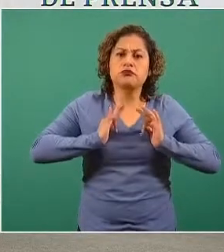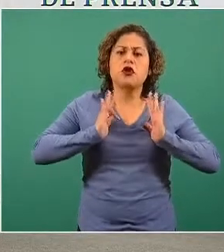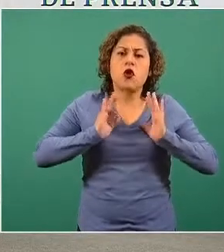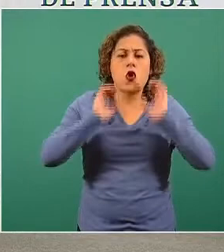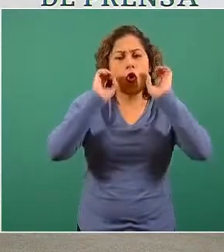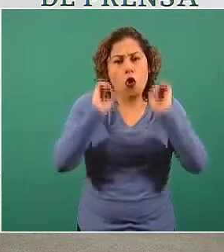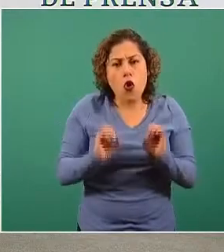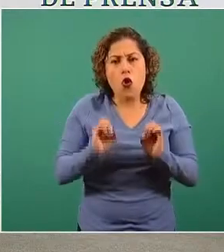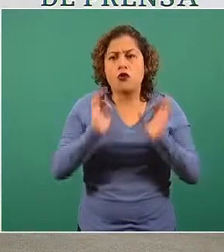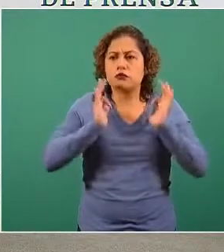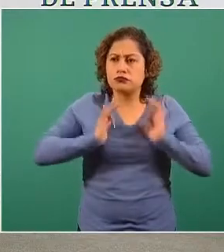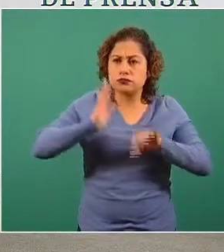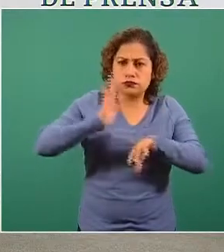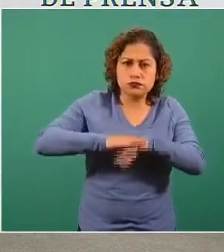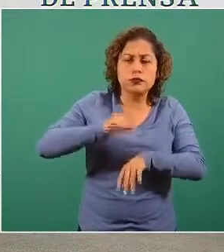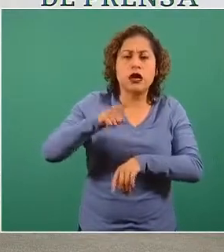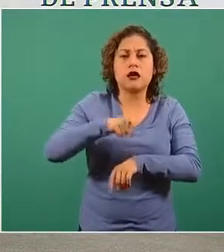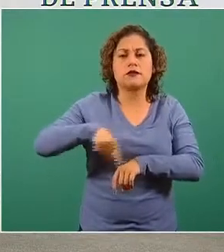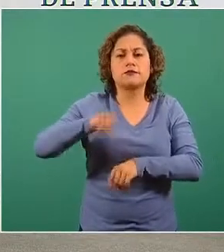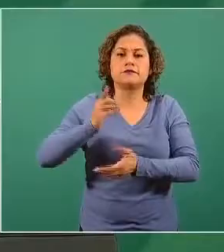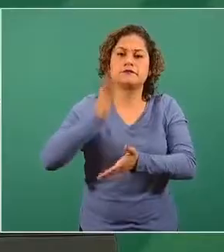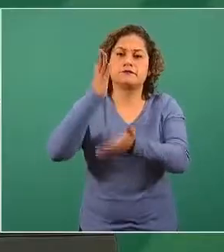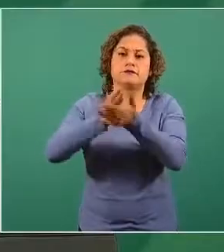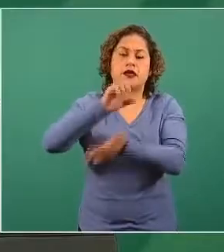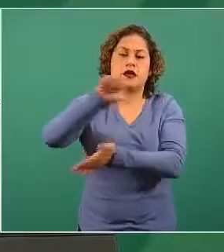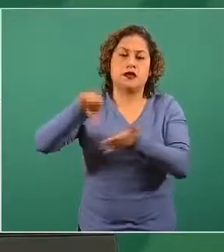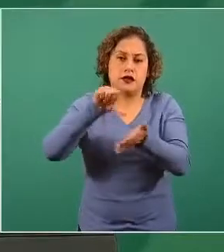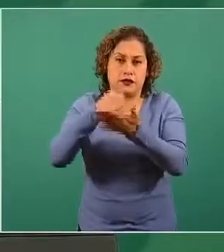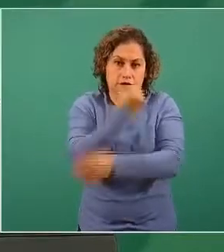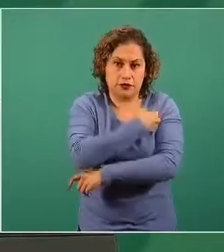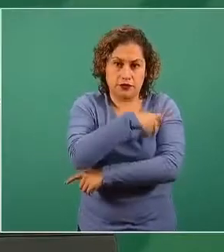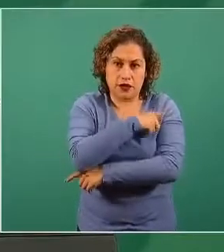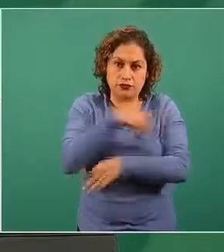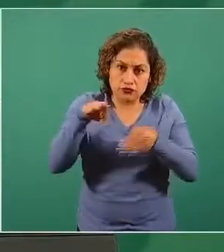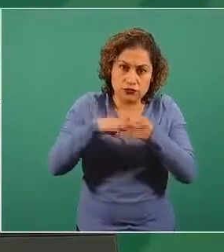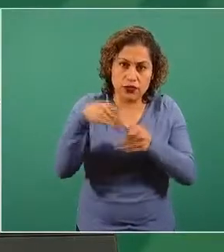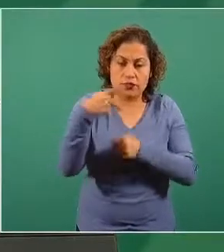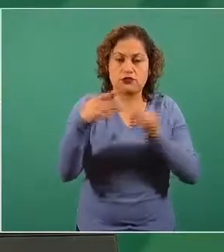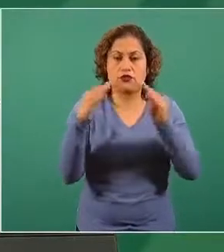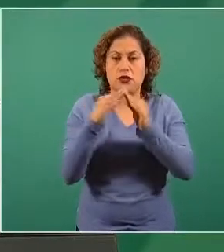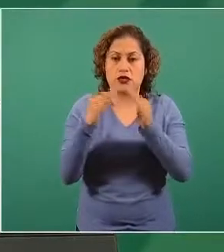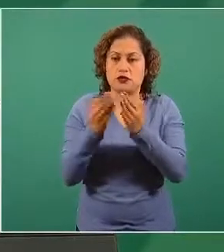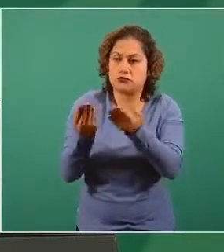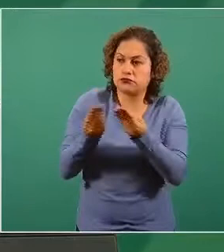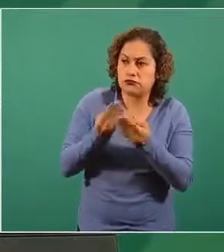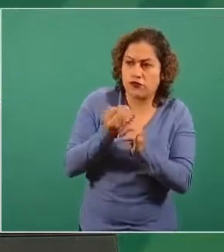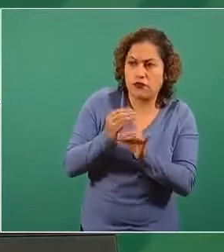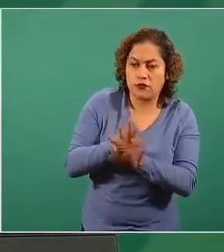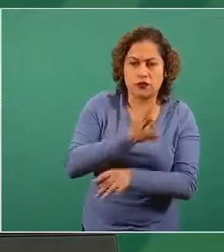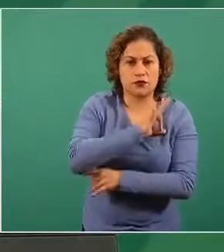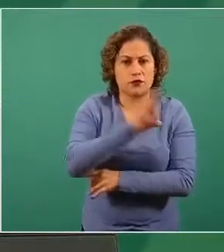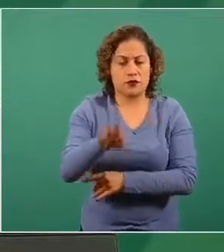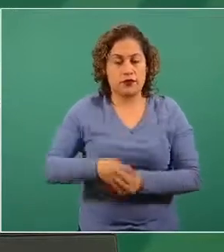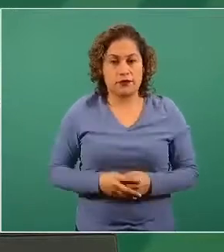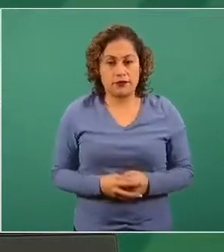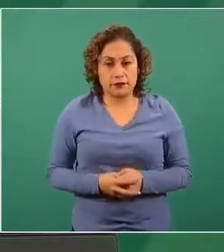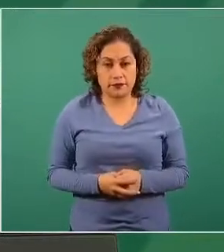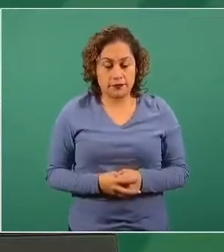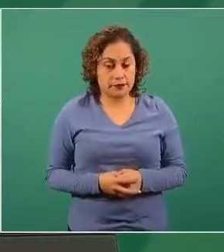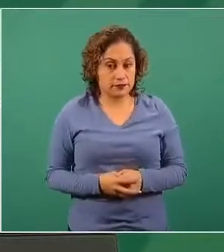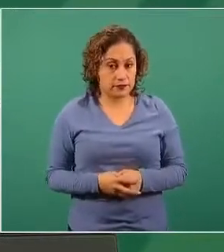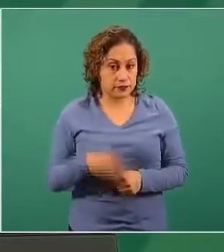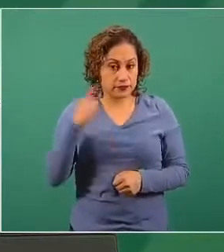en sus municipios, podrán acceder a información ahí con ellos. ¿Pero no habrá riesgo